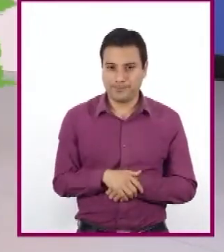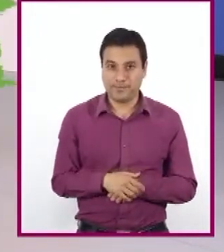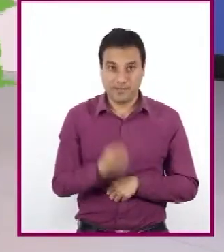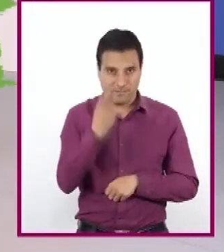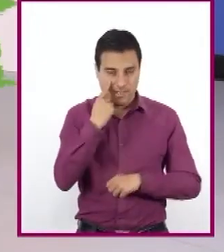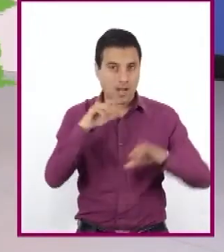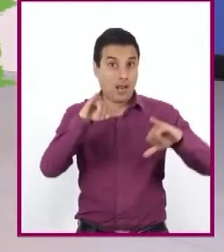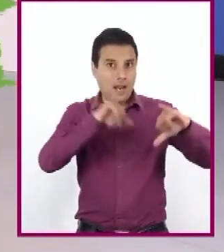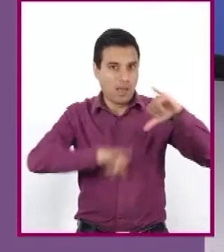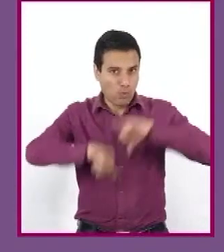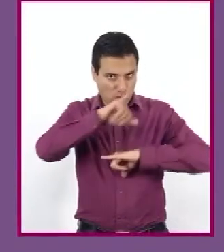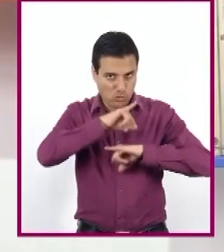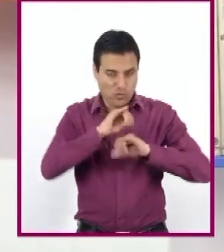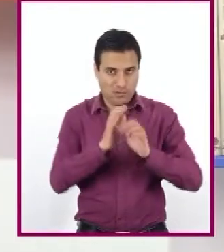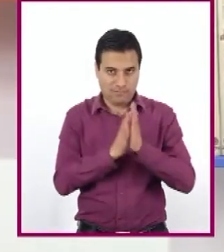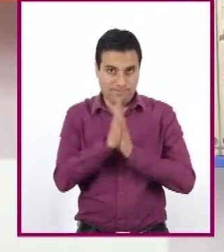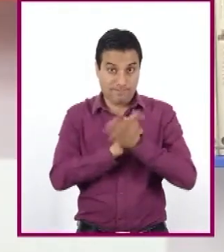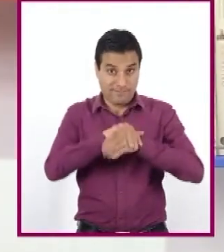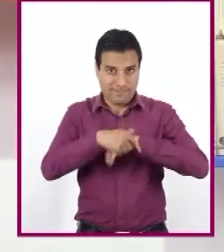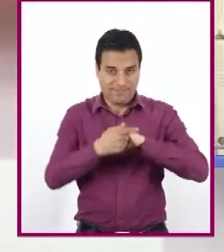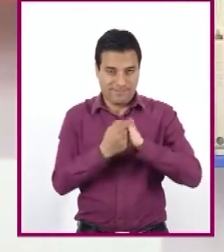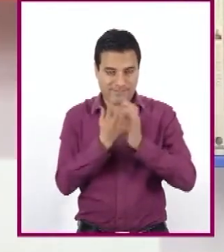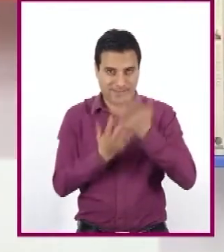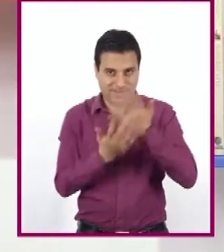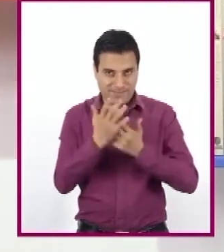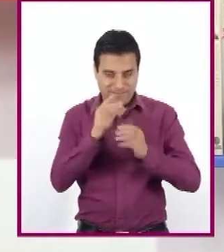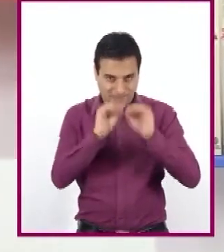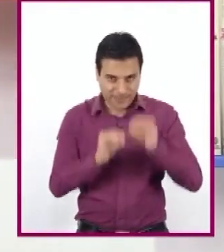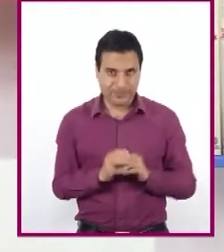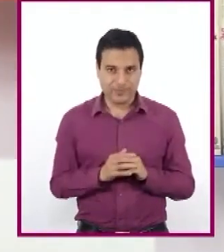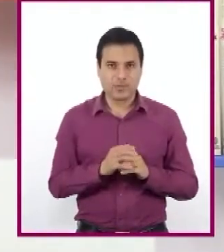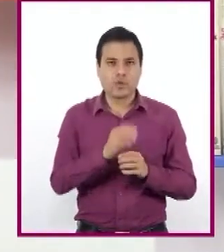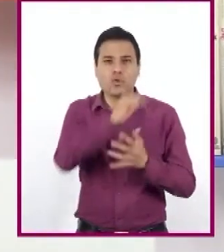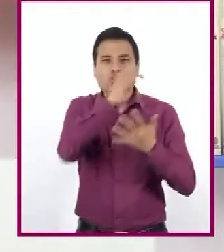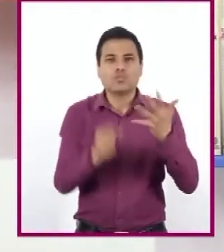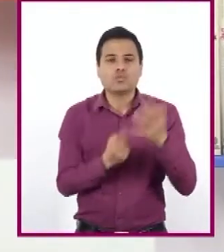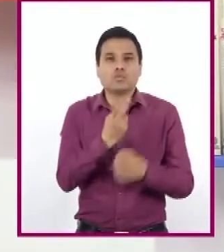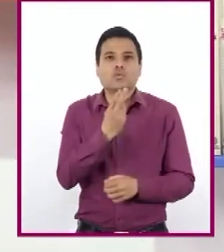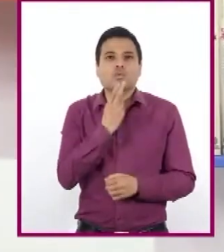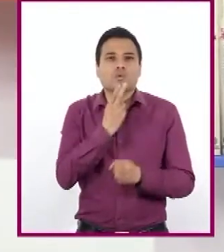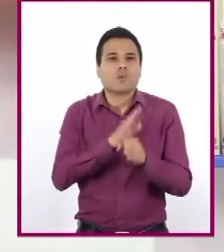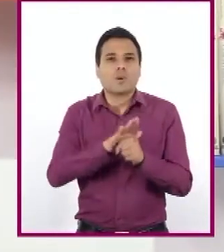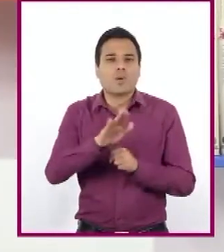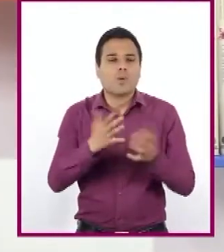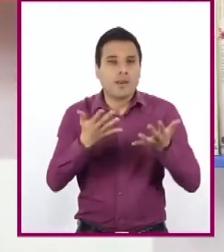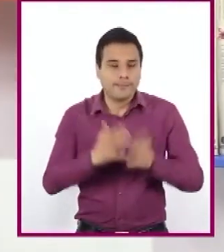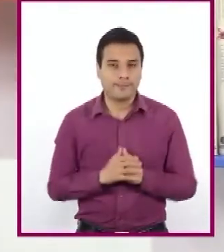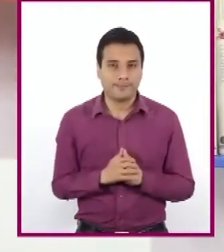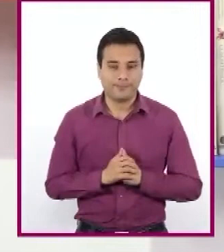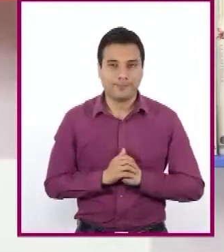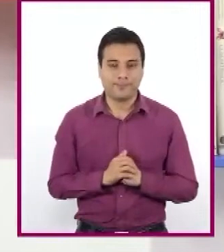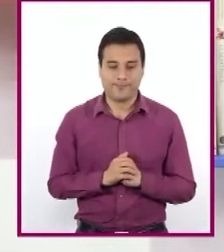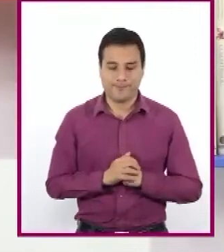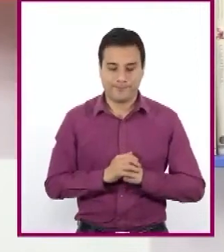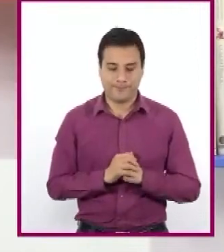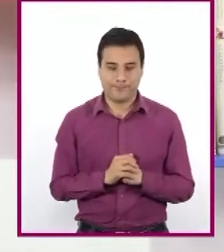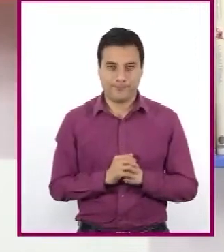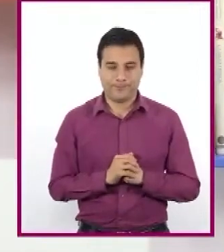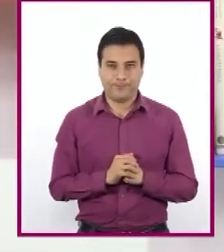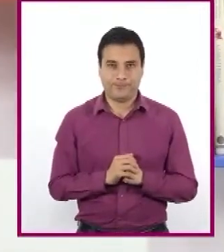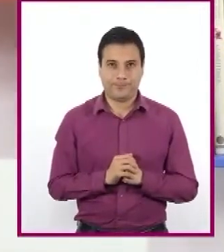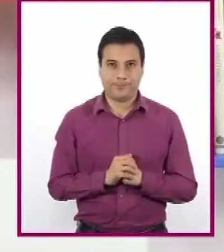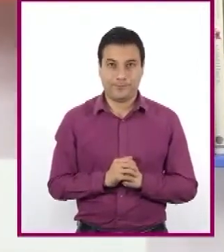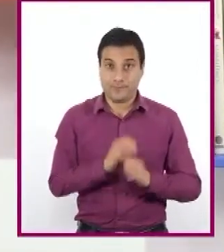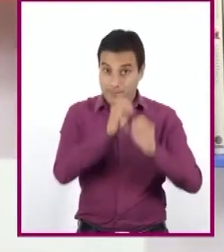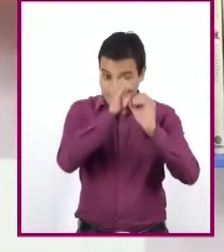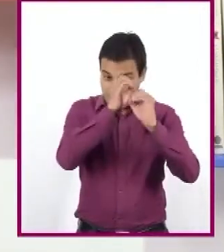Laboratorio en acción. Los materiales que utilizaremos en esta práctica demostrativa serán los siguientes: un